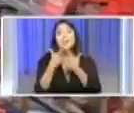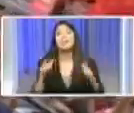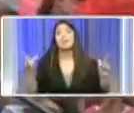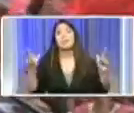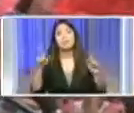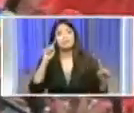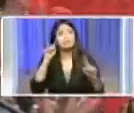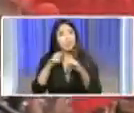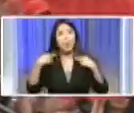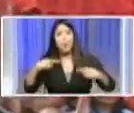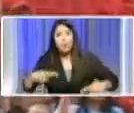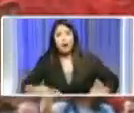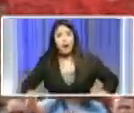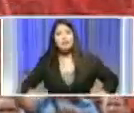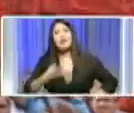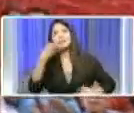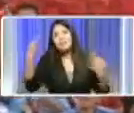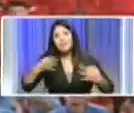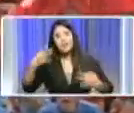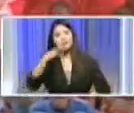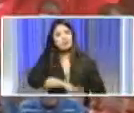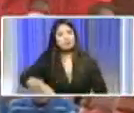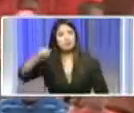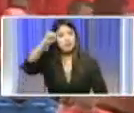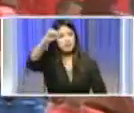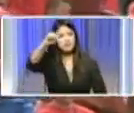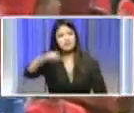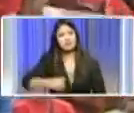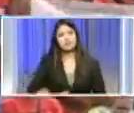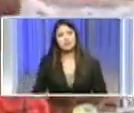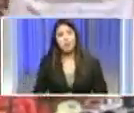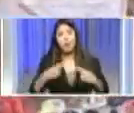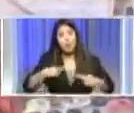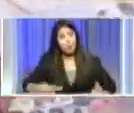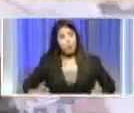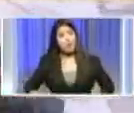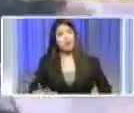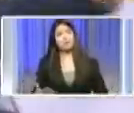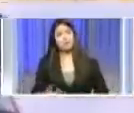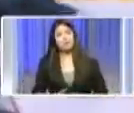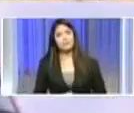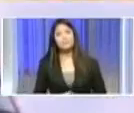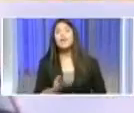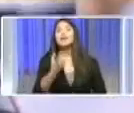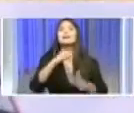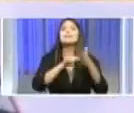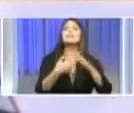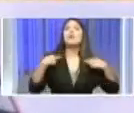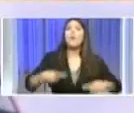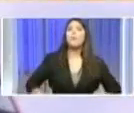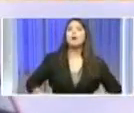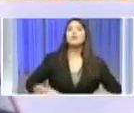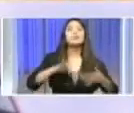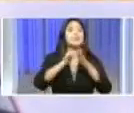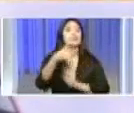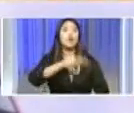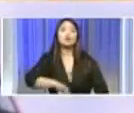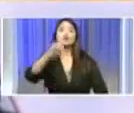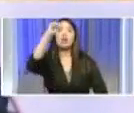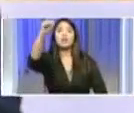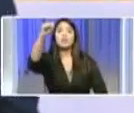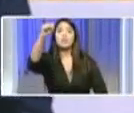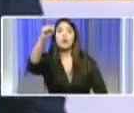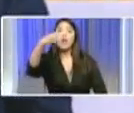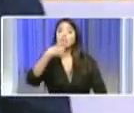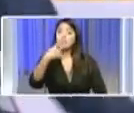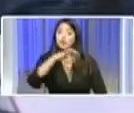humana, verdaderamente socialista, humana. Cuando digo humana, digo socialismo. Y cuando